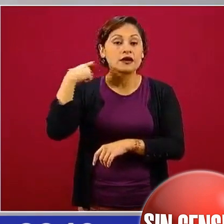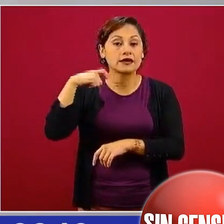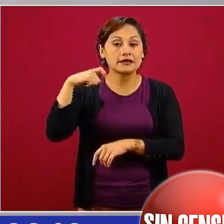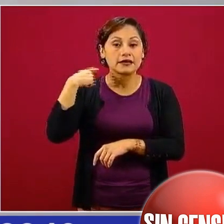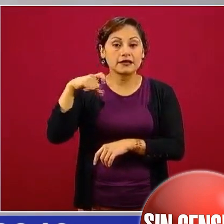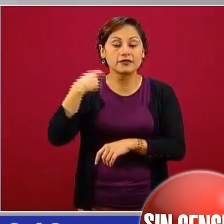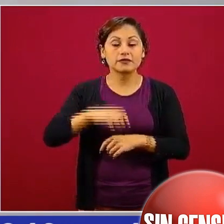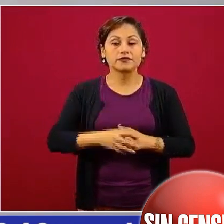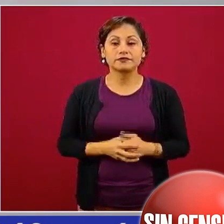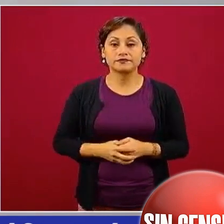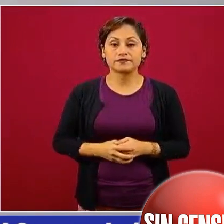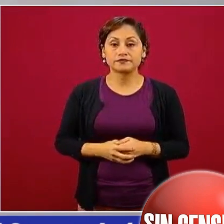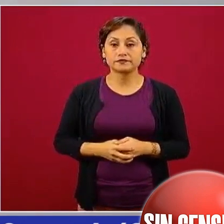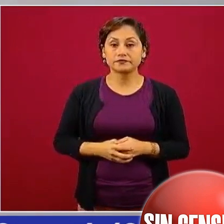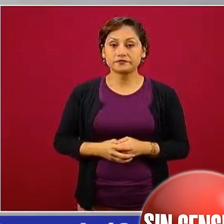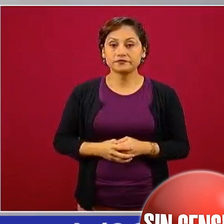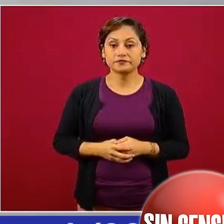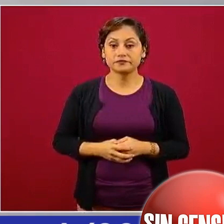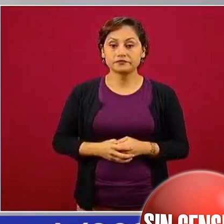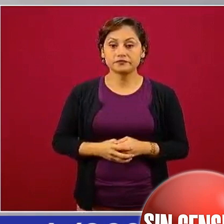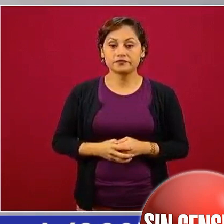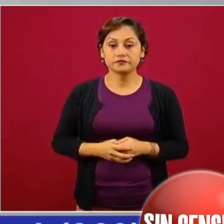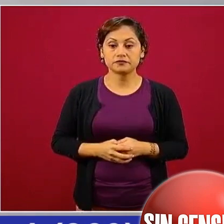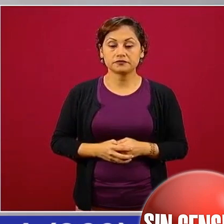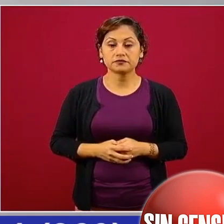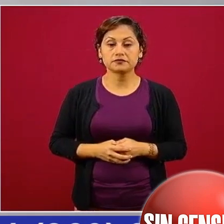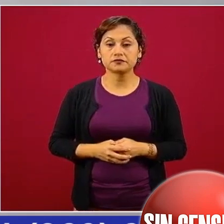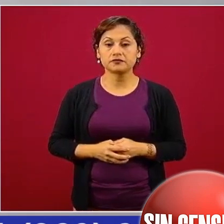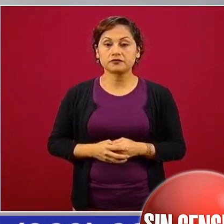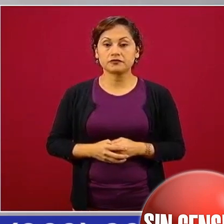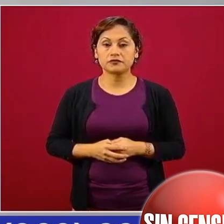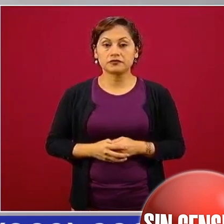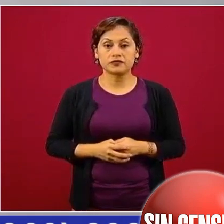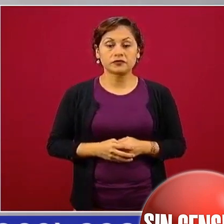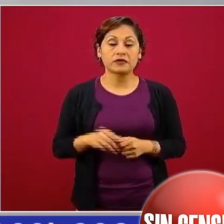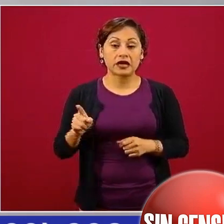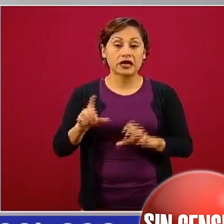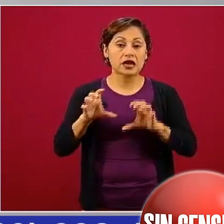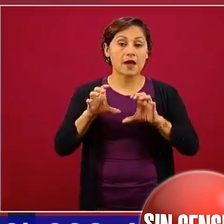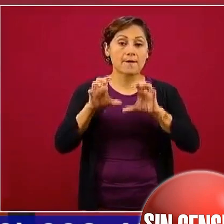y apresa a Maximiliano.